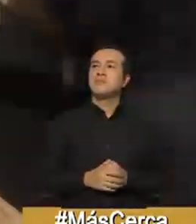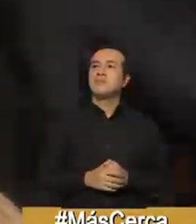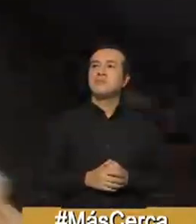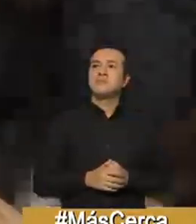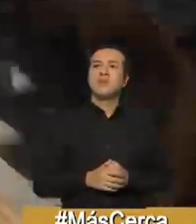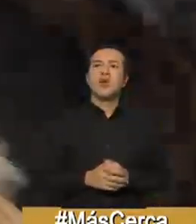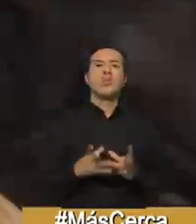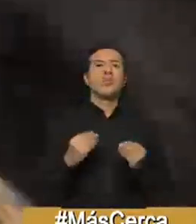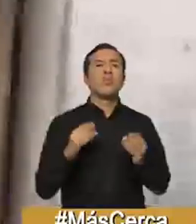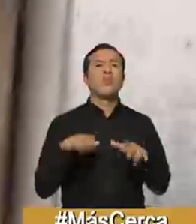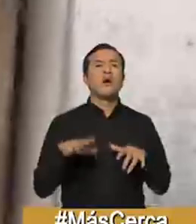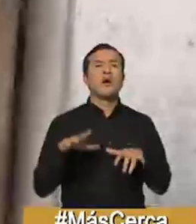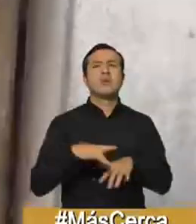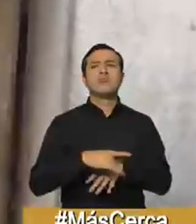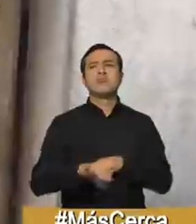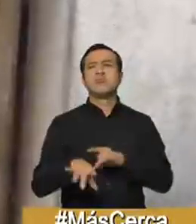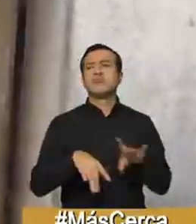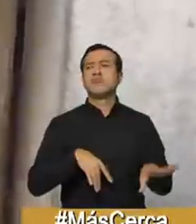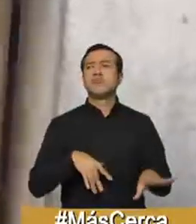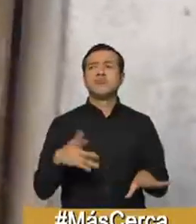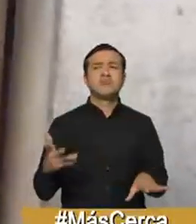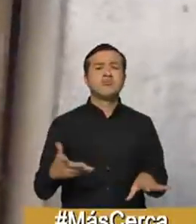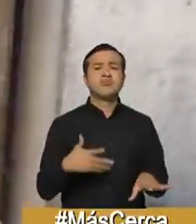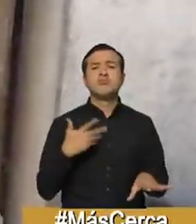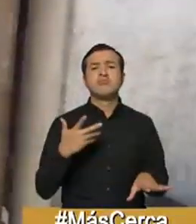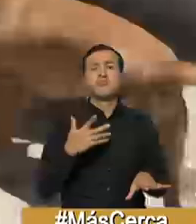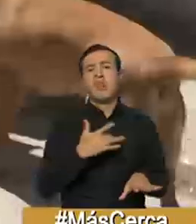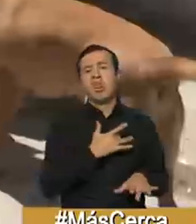Ante el abandono de los perros callejeros no se puede